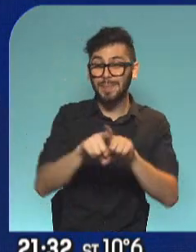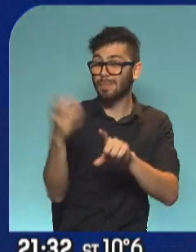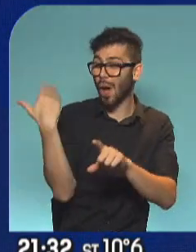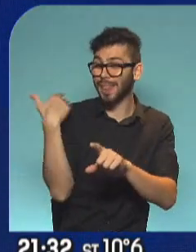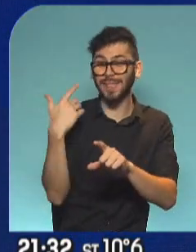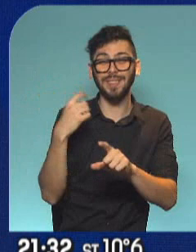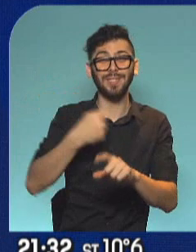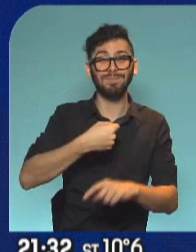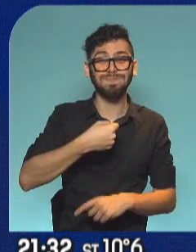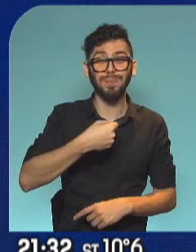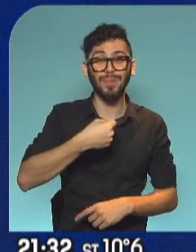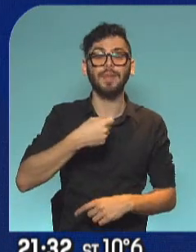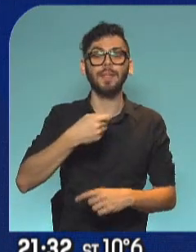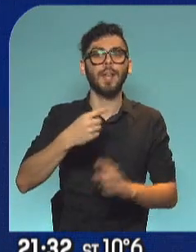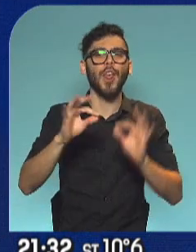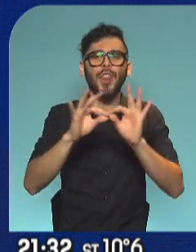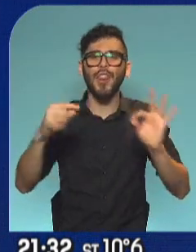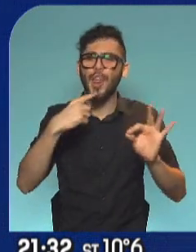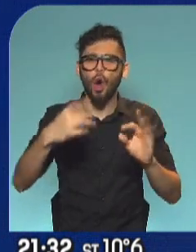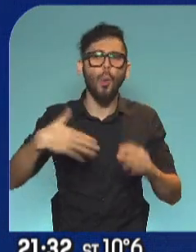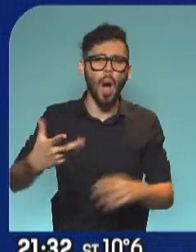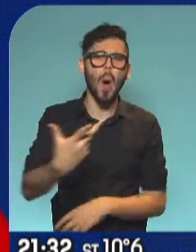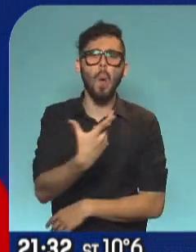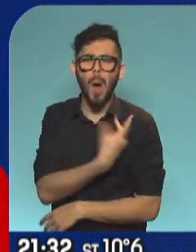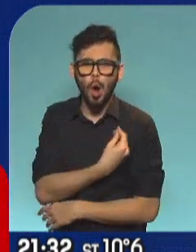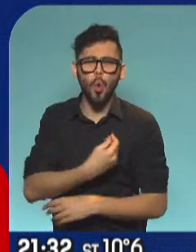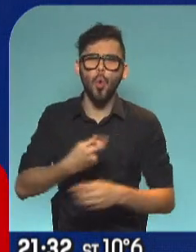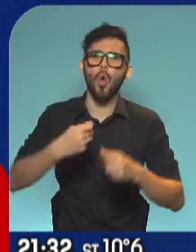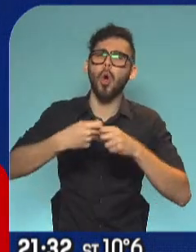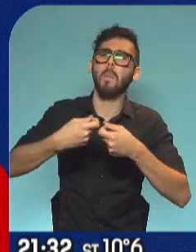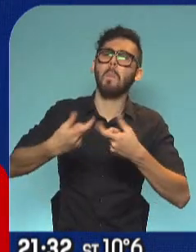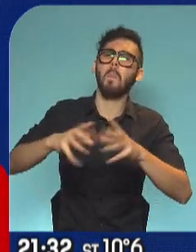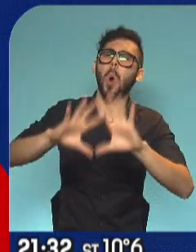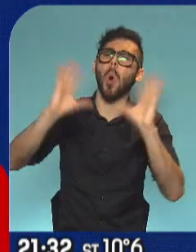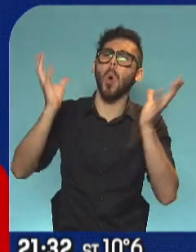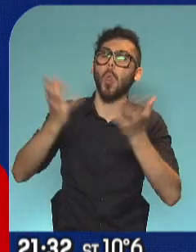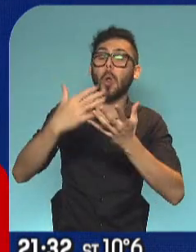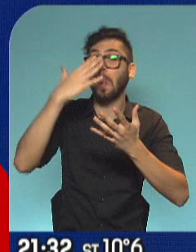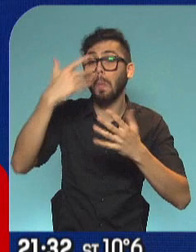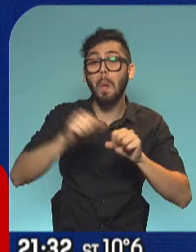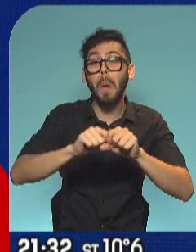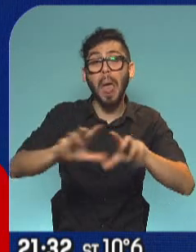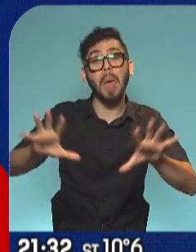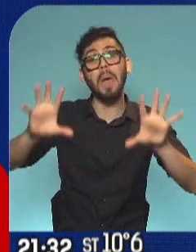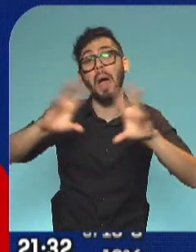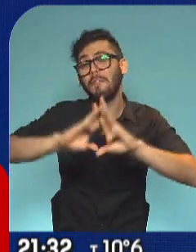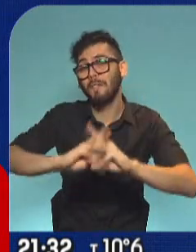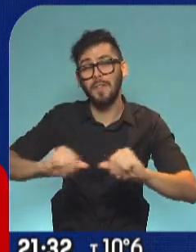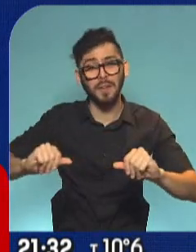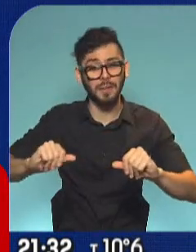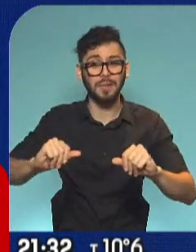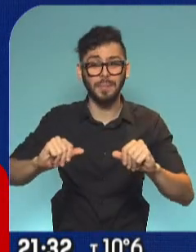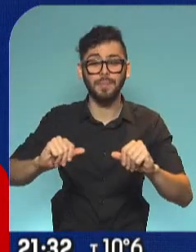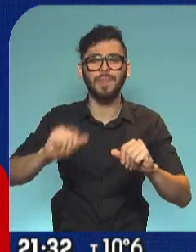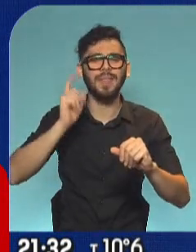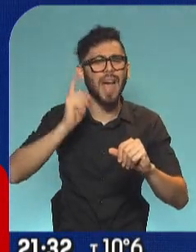que estábamos viendo, entre otras cosas dijo, vamos a tener la vacuna, se la vamos a dar al mundo y le vamos a poner fin a esta pandemia. También habló en